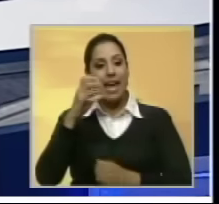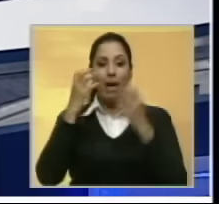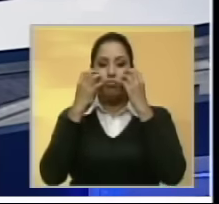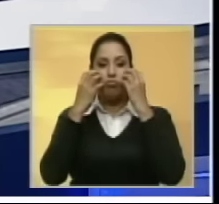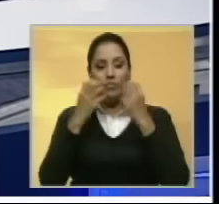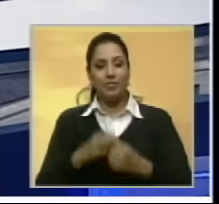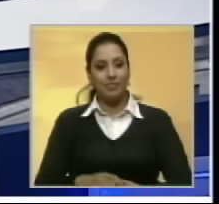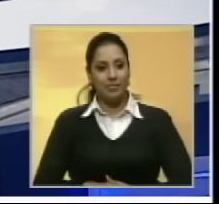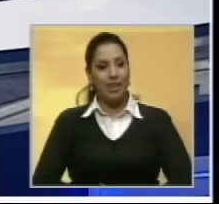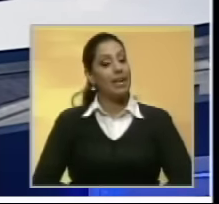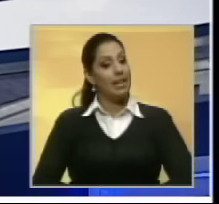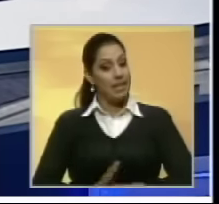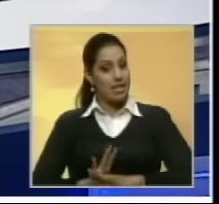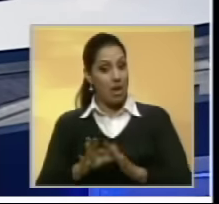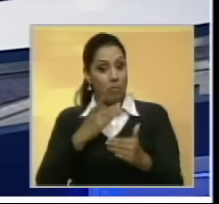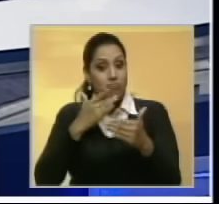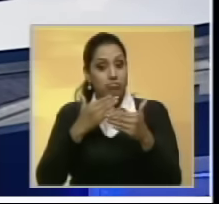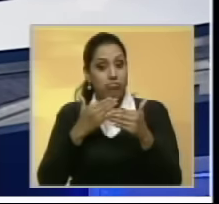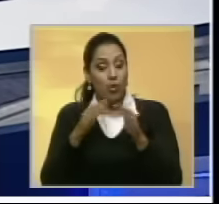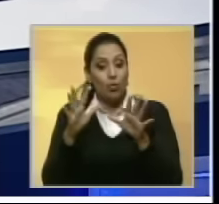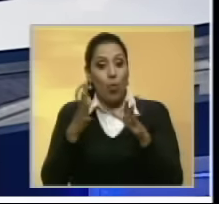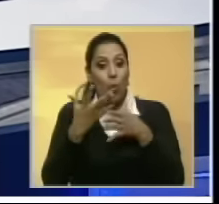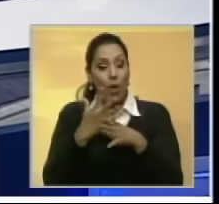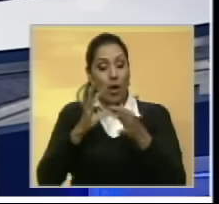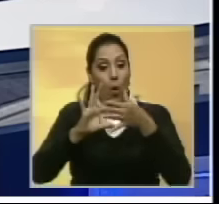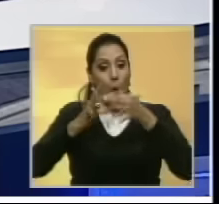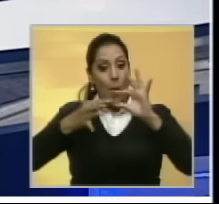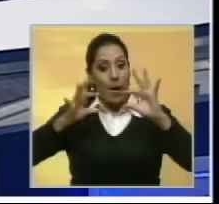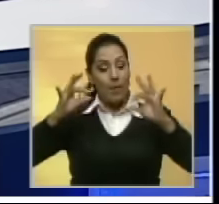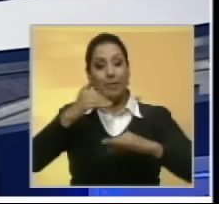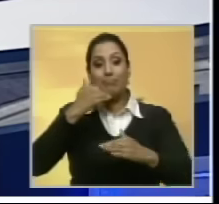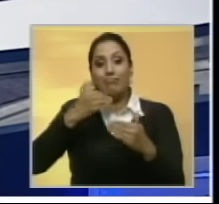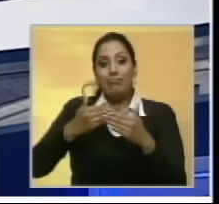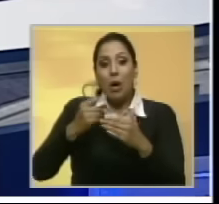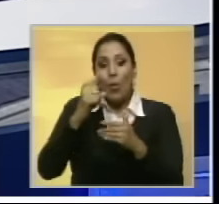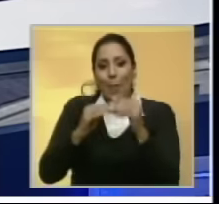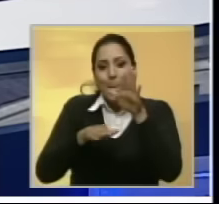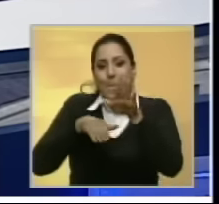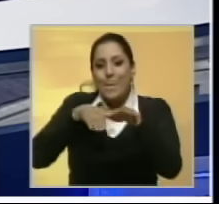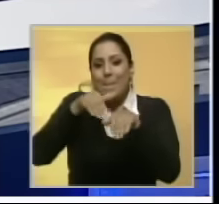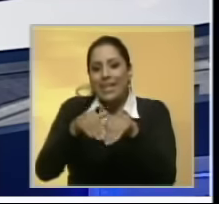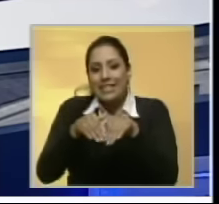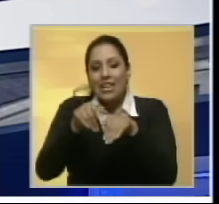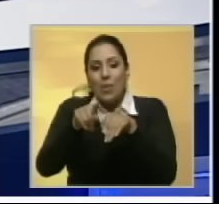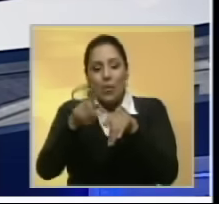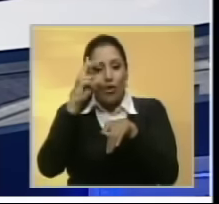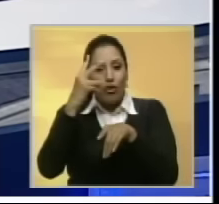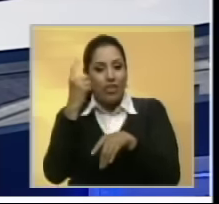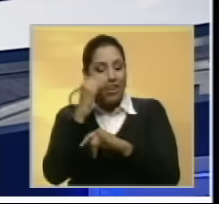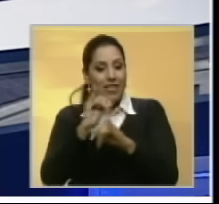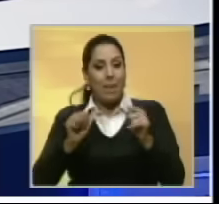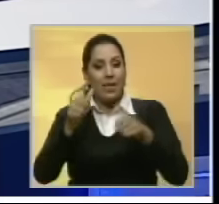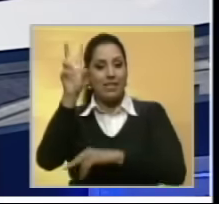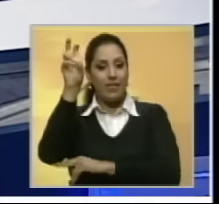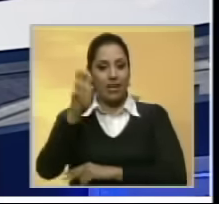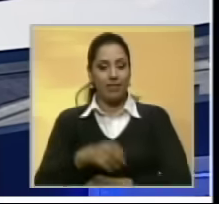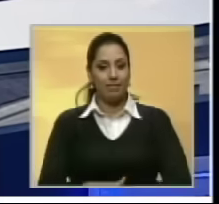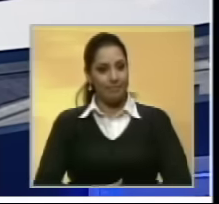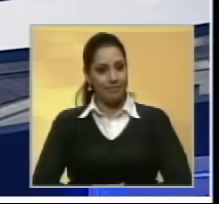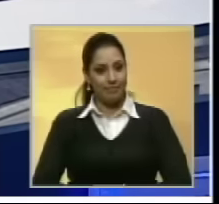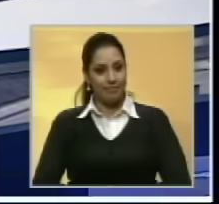Gregorio Rojas. Ya se acercan los Juegos Olímpicos porque estamos apenas a un par de días de esta cita mundial.